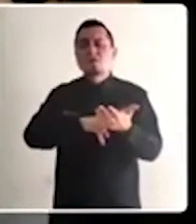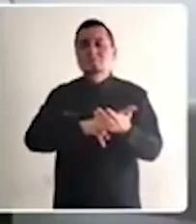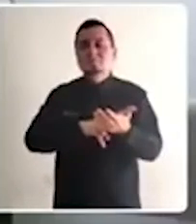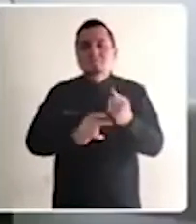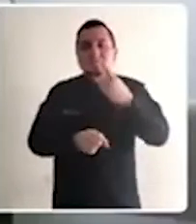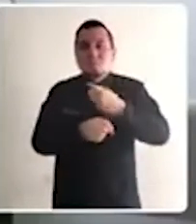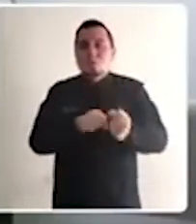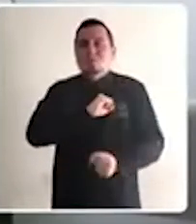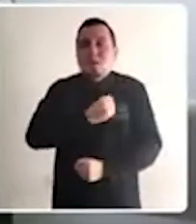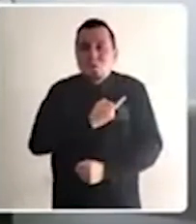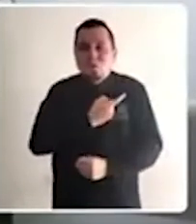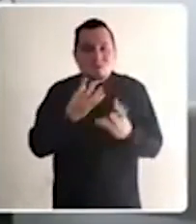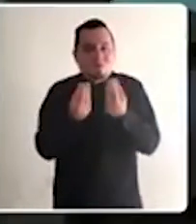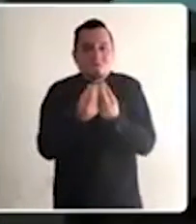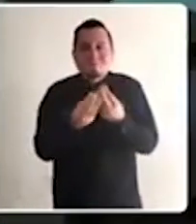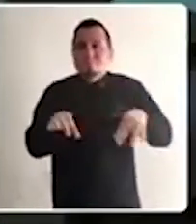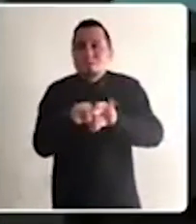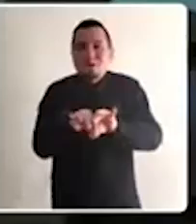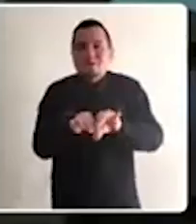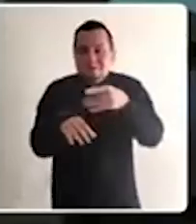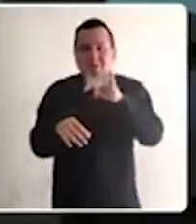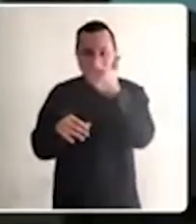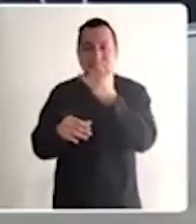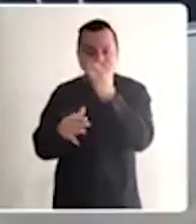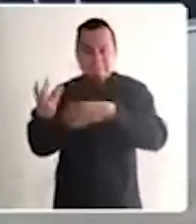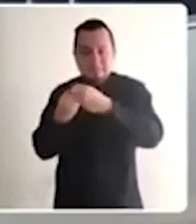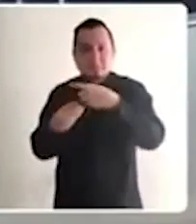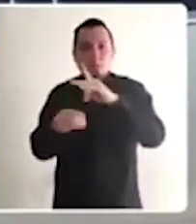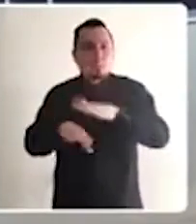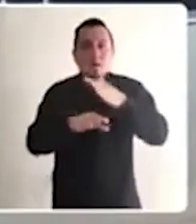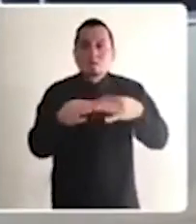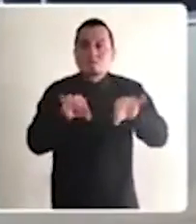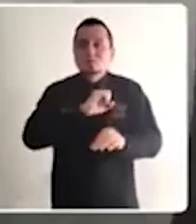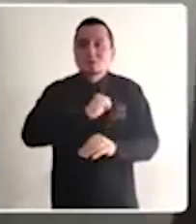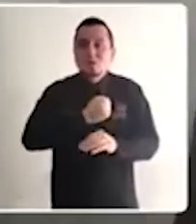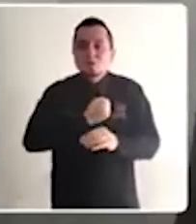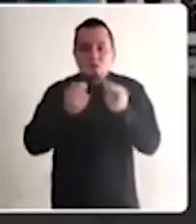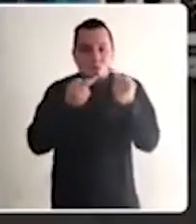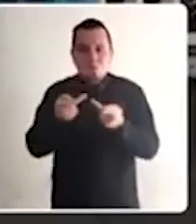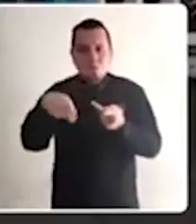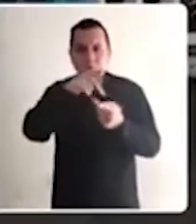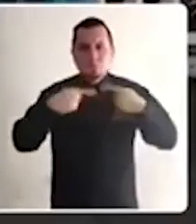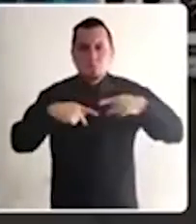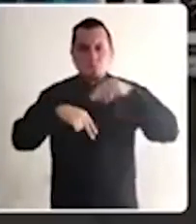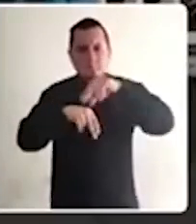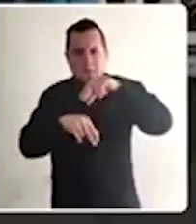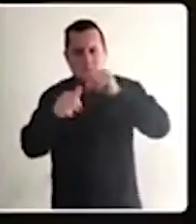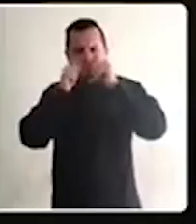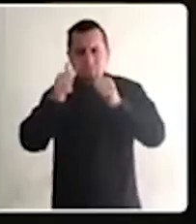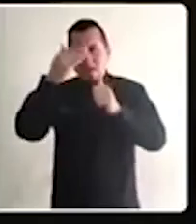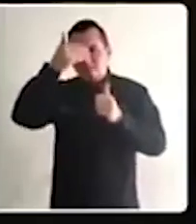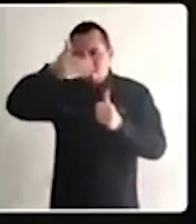día la respuesta es el personal de la salud. El sector salud es un gran sector productivo y no solo un equipo